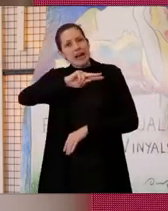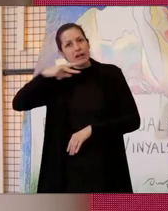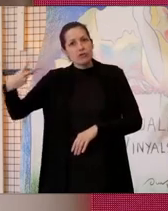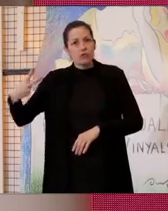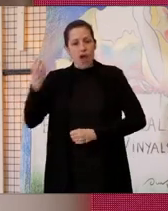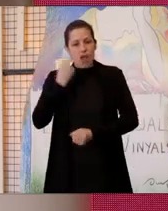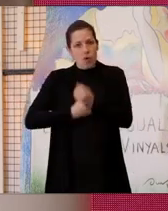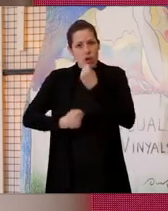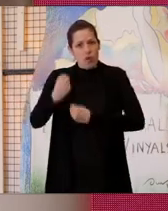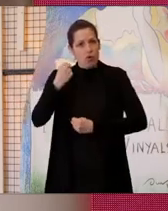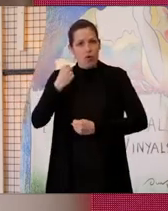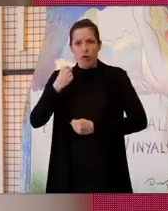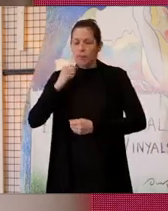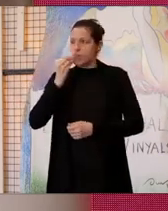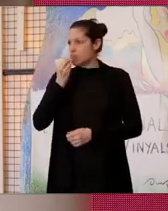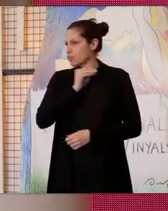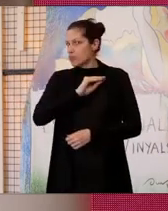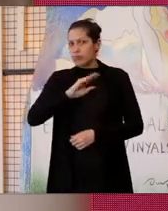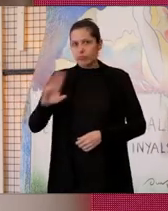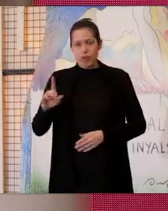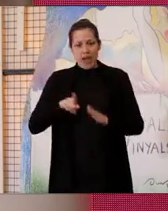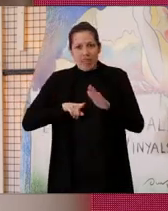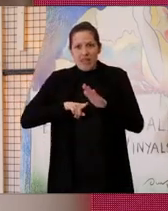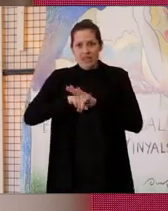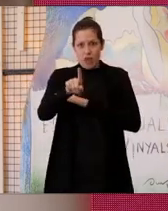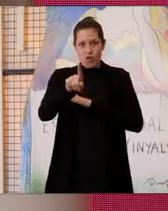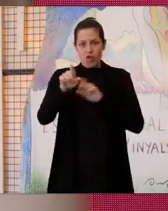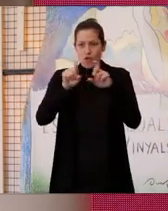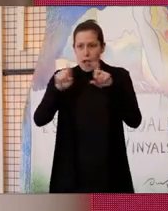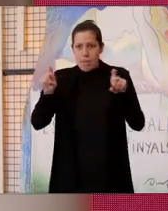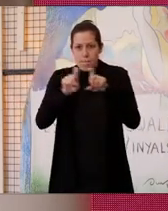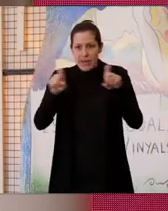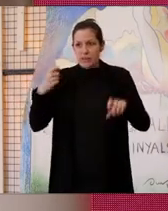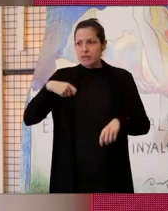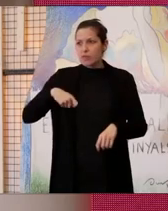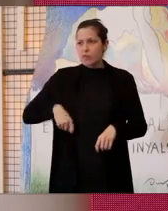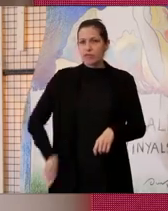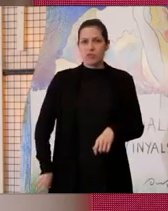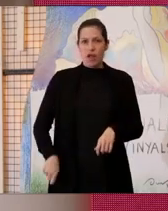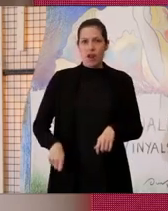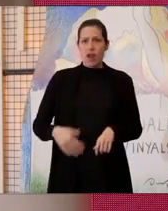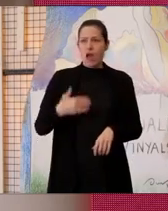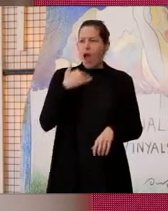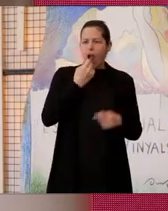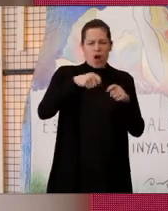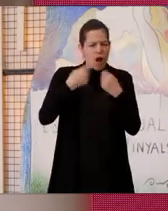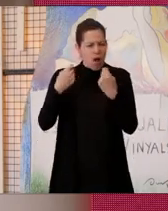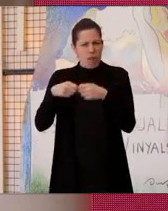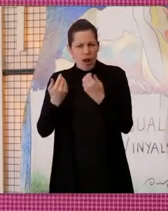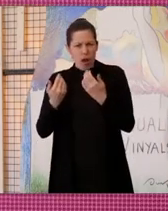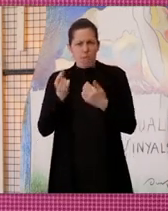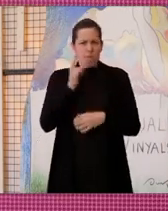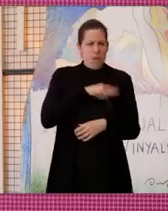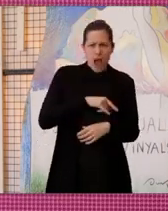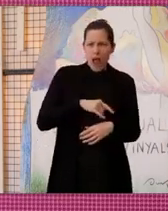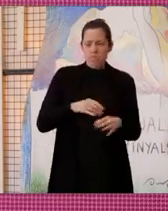el desarrollo la profesionalidad de sus empresas nada se ha venido abajo sino al revés es un ejemplo le